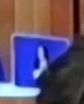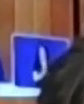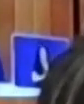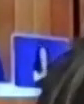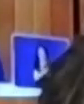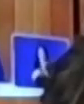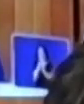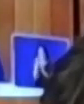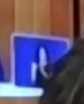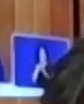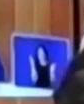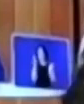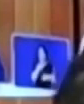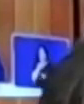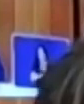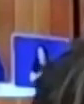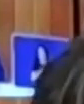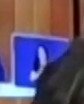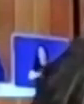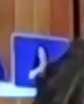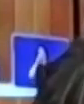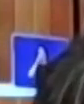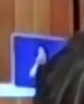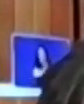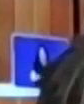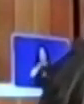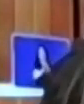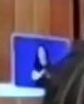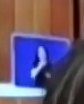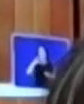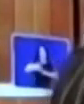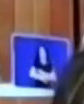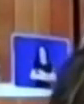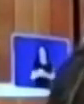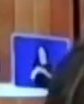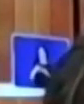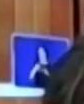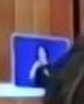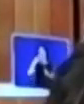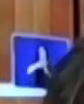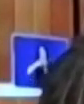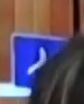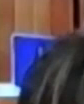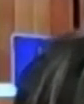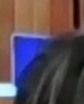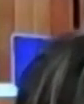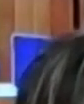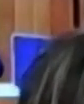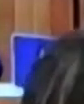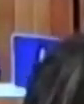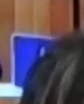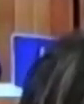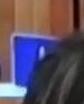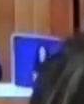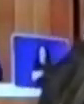cidadanía berciana para que decidan en cidades o que queredes ser, se estades ben como estades agora, ou se tedes vontade de convertervos de novo